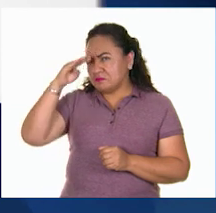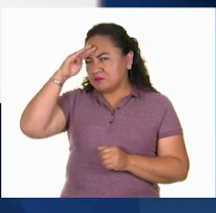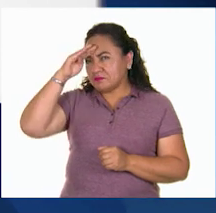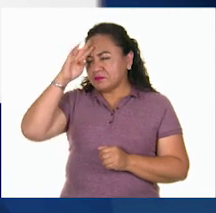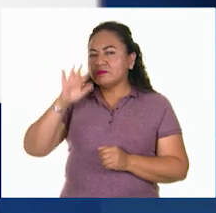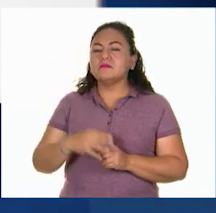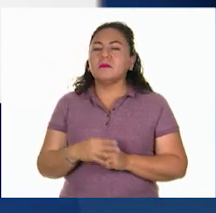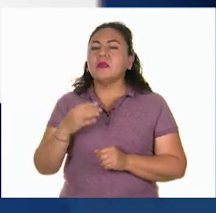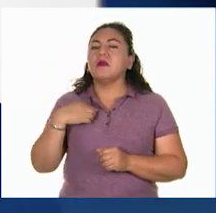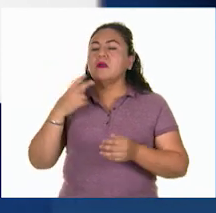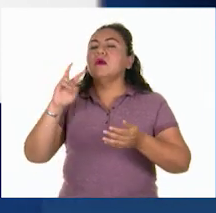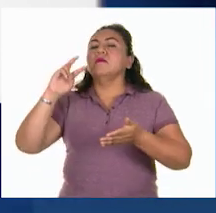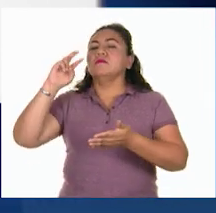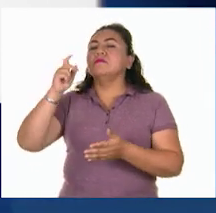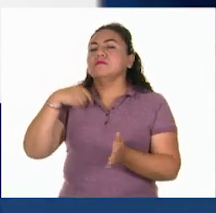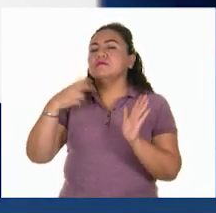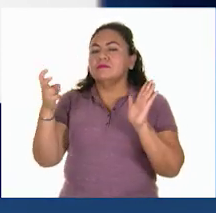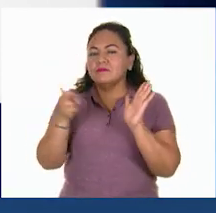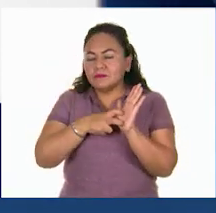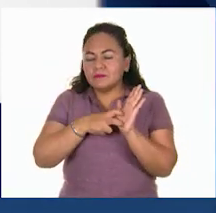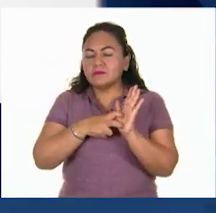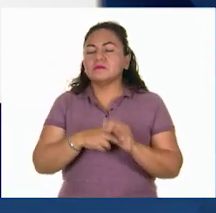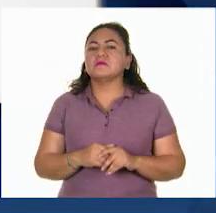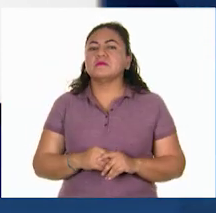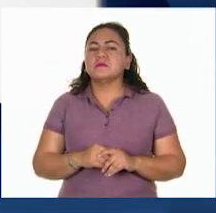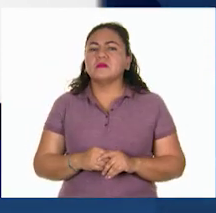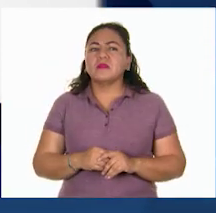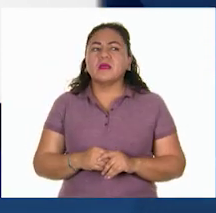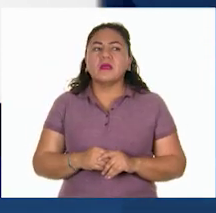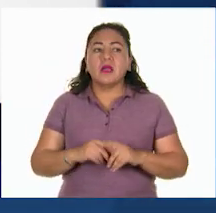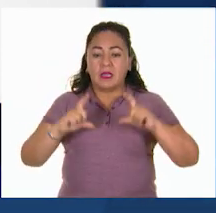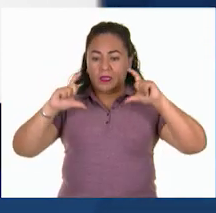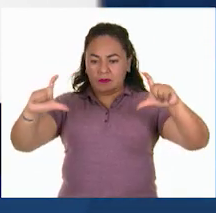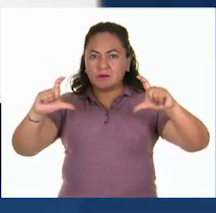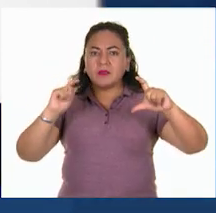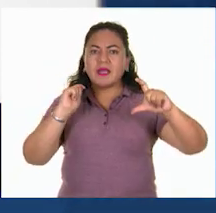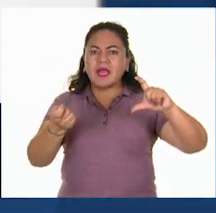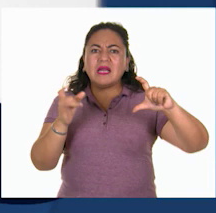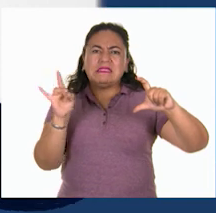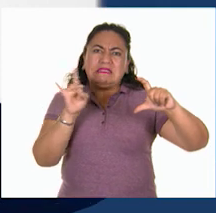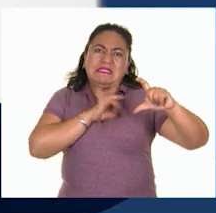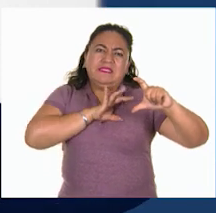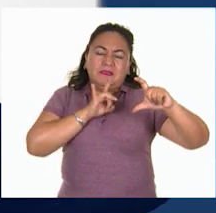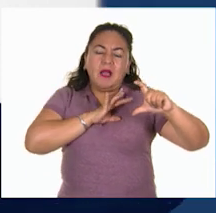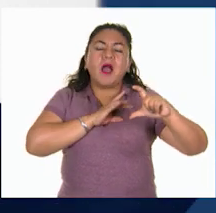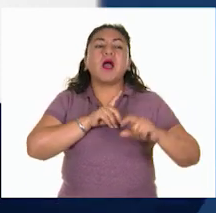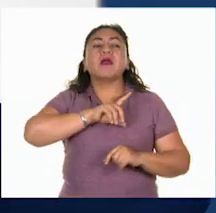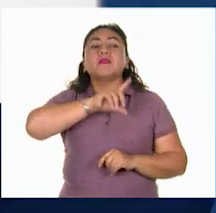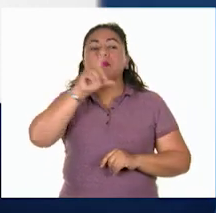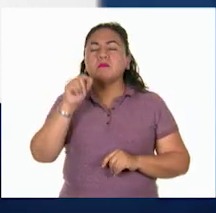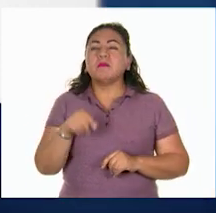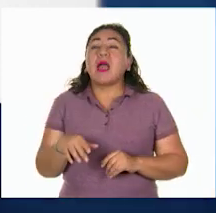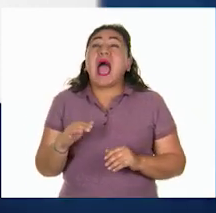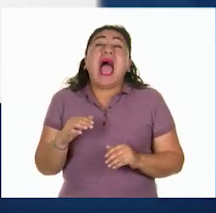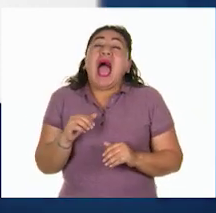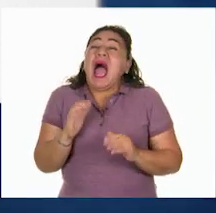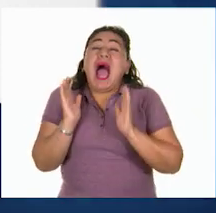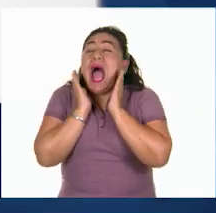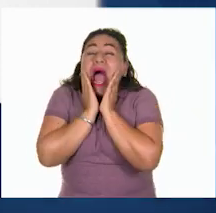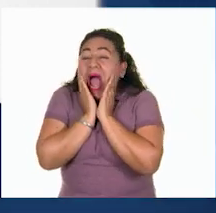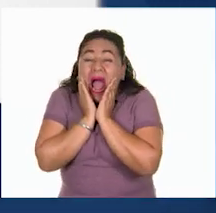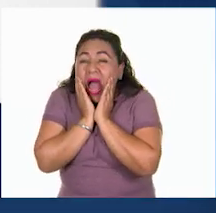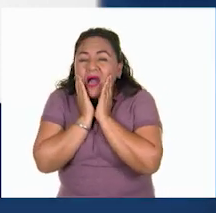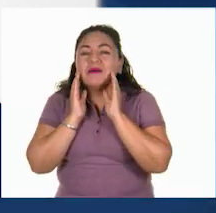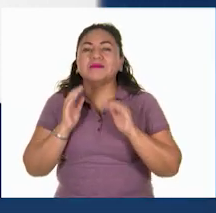Hombre, 2 puntos. Y pondría la acotación de aterrado entre paréntesis. Y luego pondría ¡ah! El